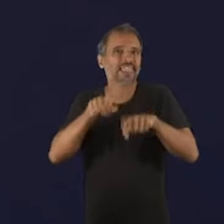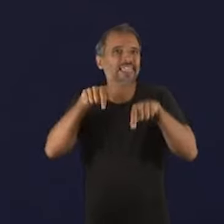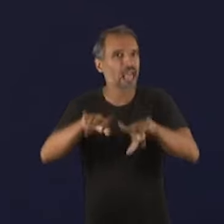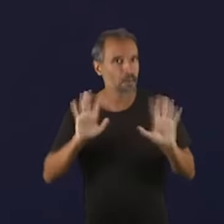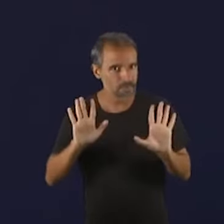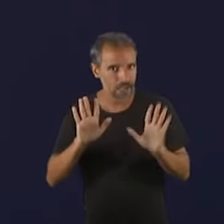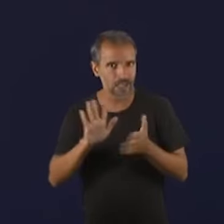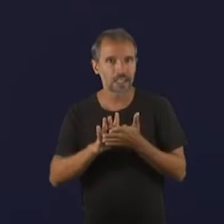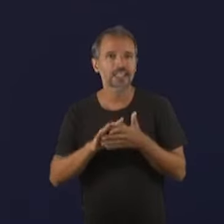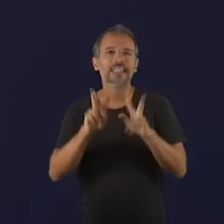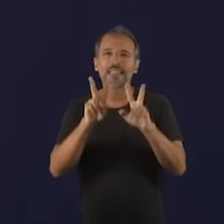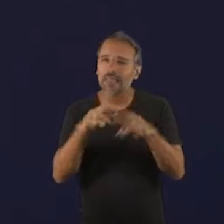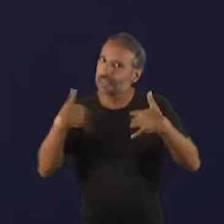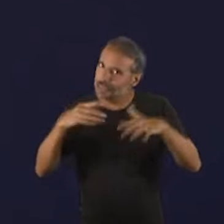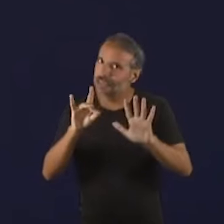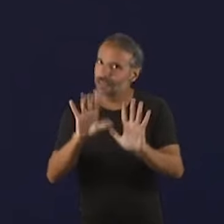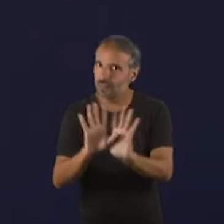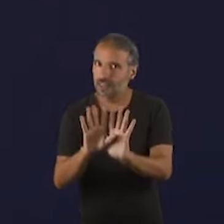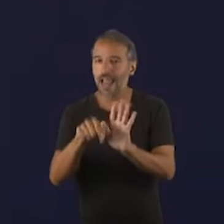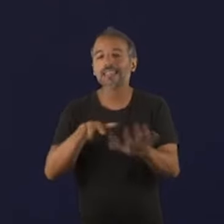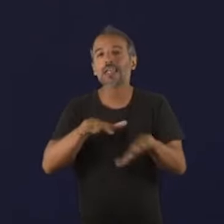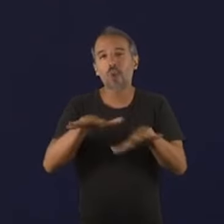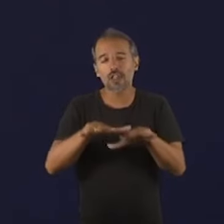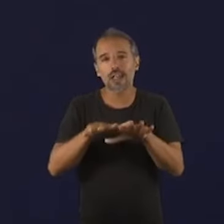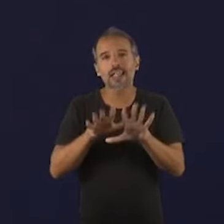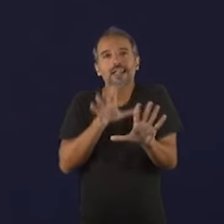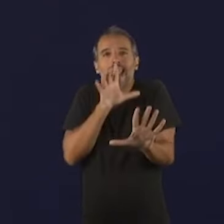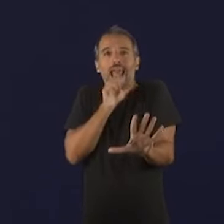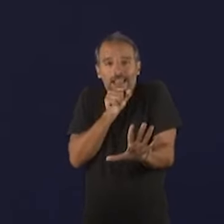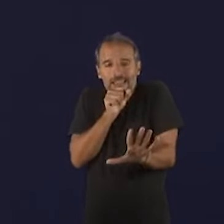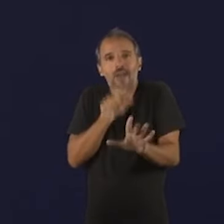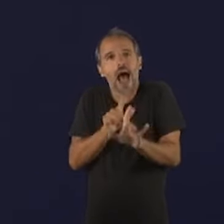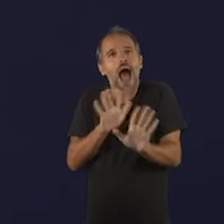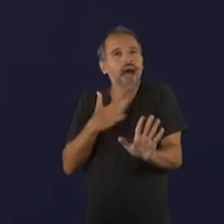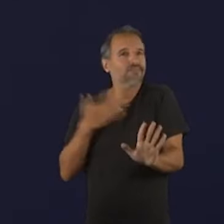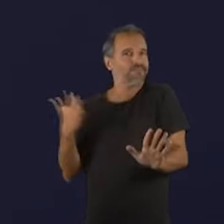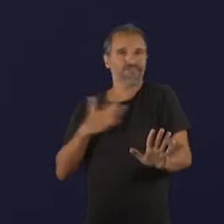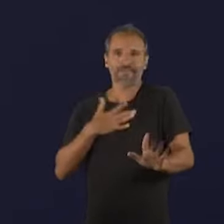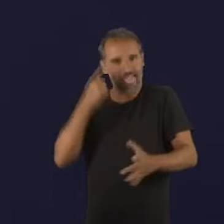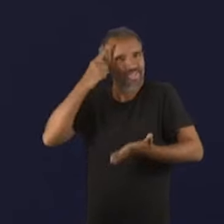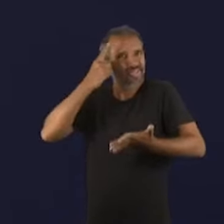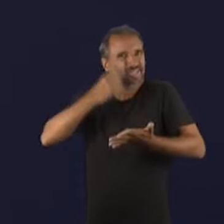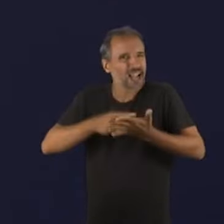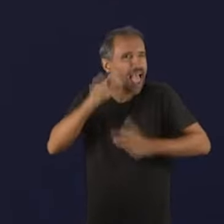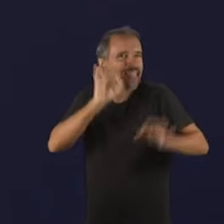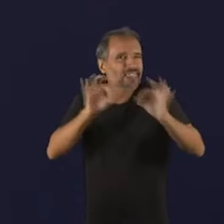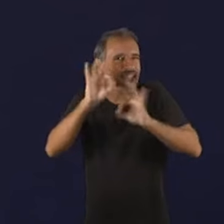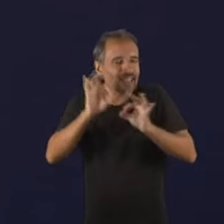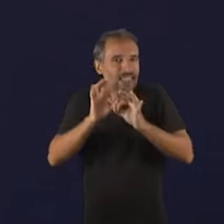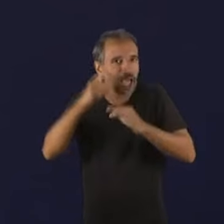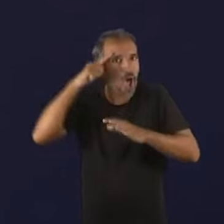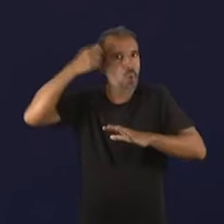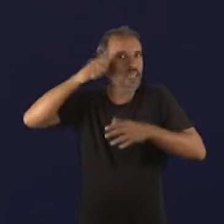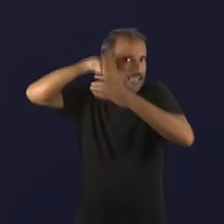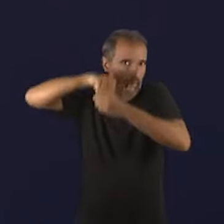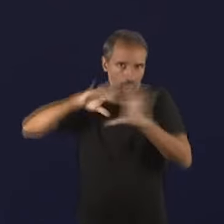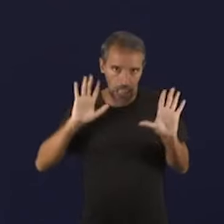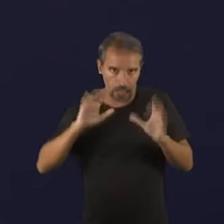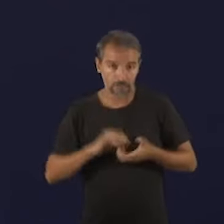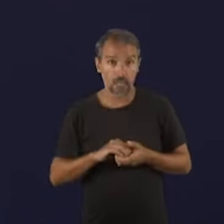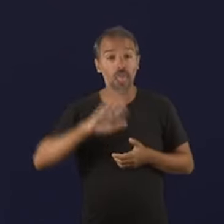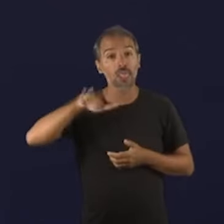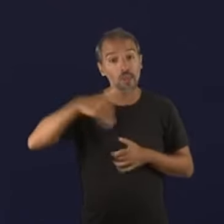la lo delicada de la situación así que la reserva es parte de nuestra de nuestra estrategia judicial eh Cuando